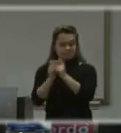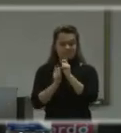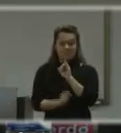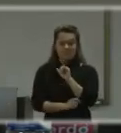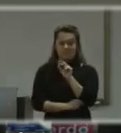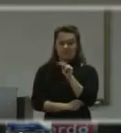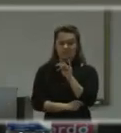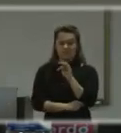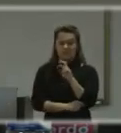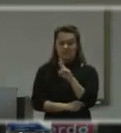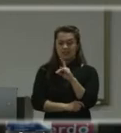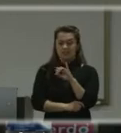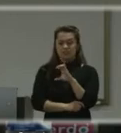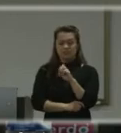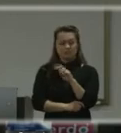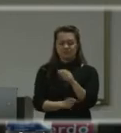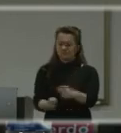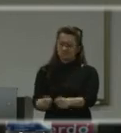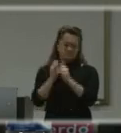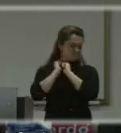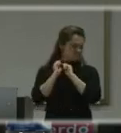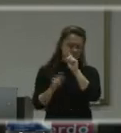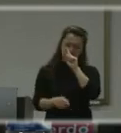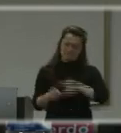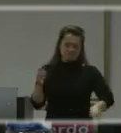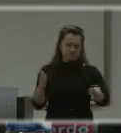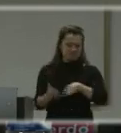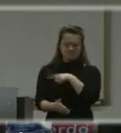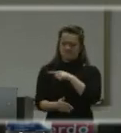por ejemplo, los jueces de familia